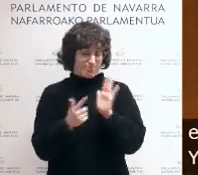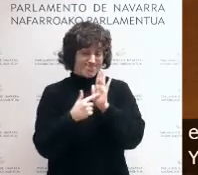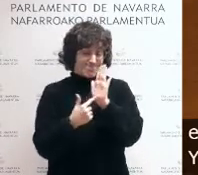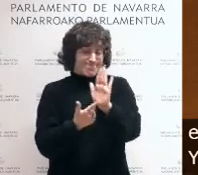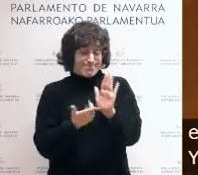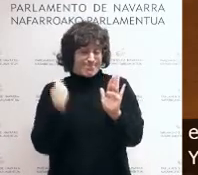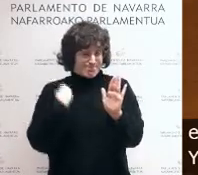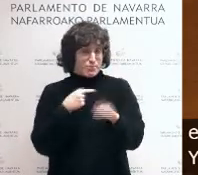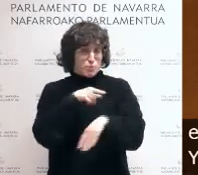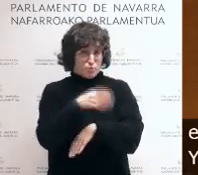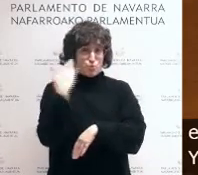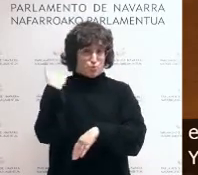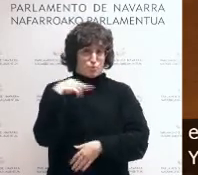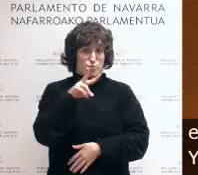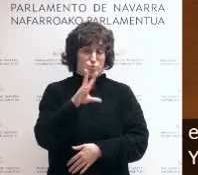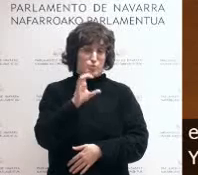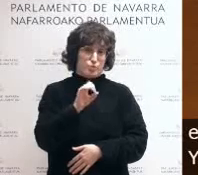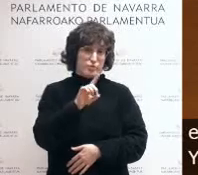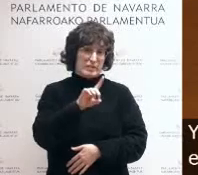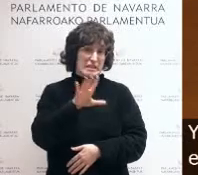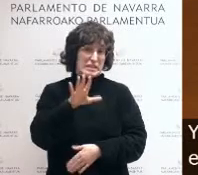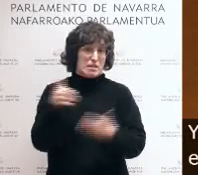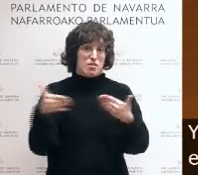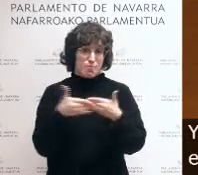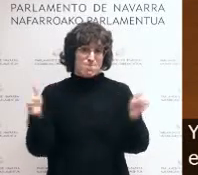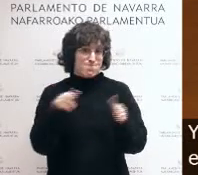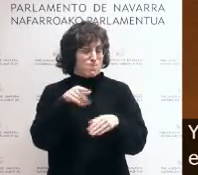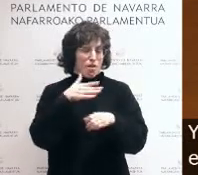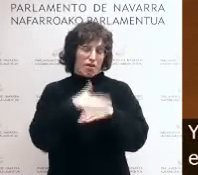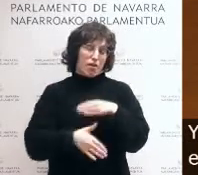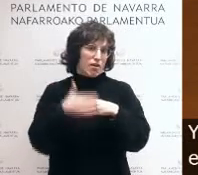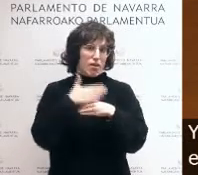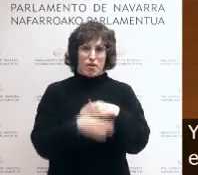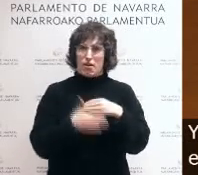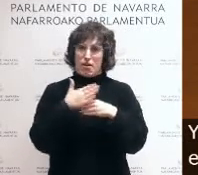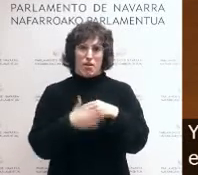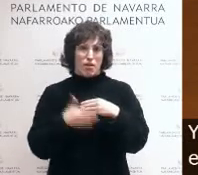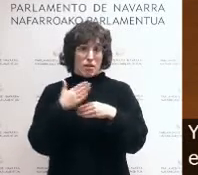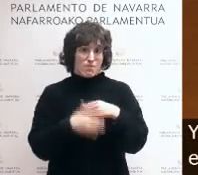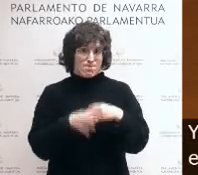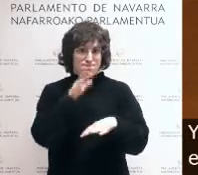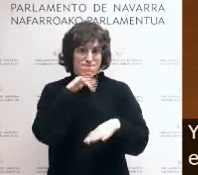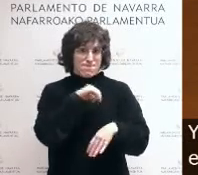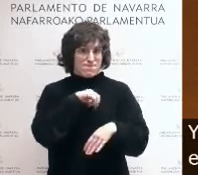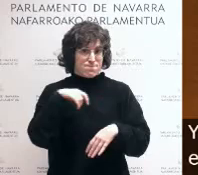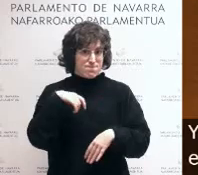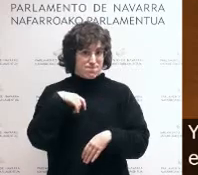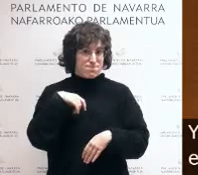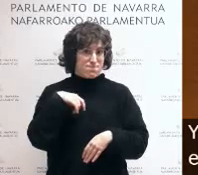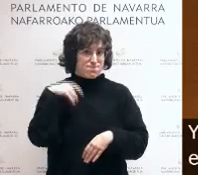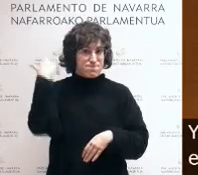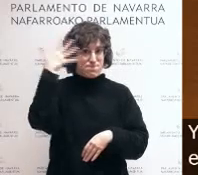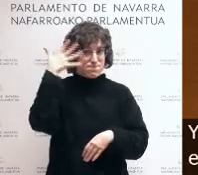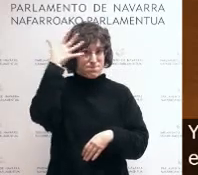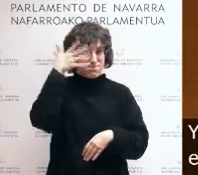emprendieron en 2015. Una erosión que ha propiciado que la autonomía fiscal de Navarra pase a